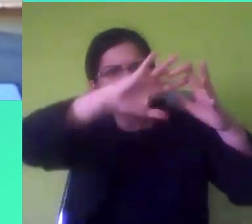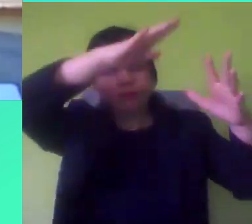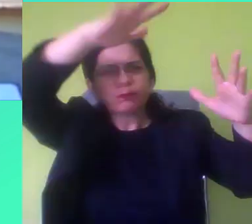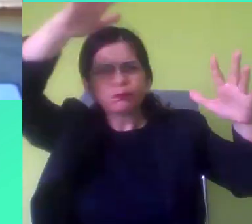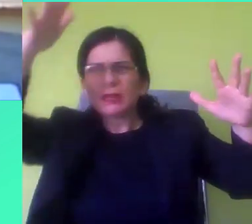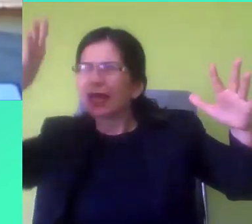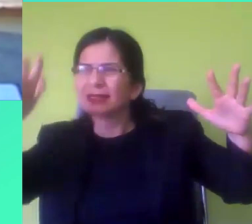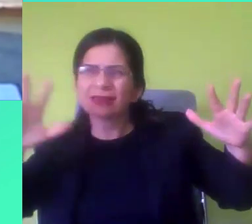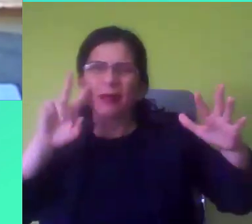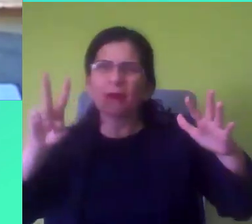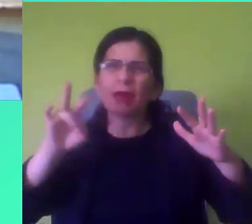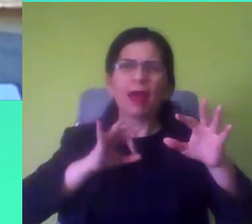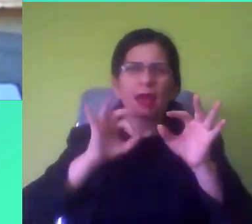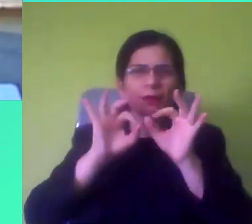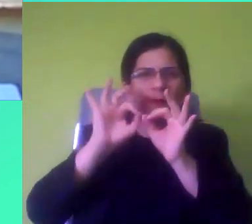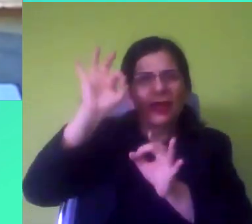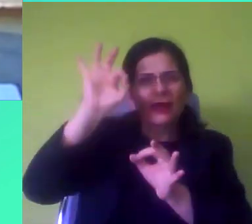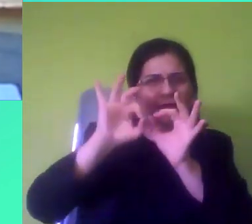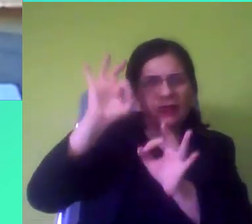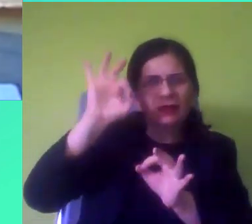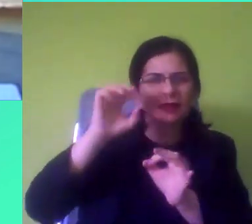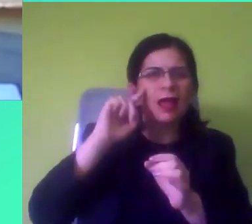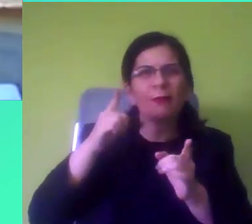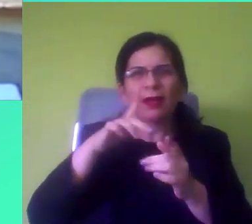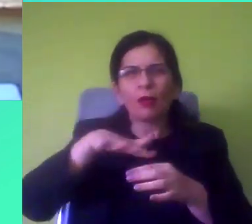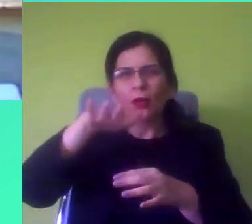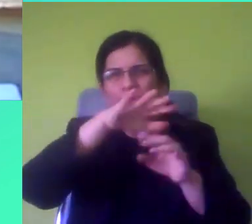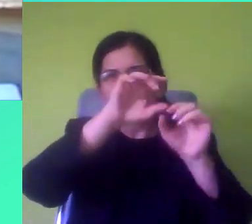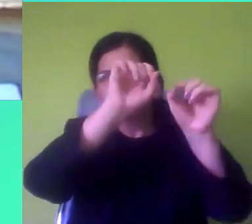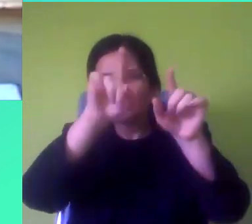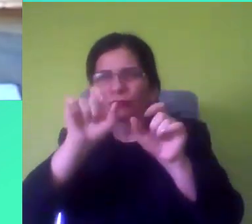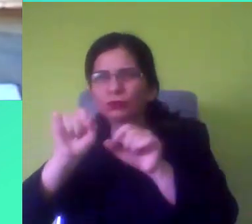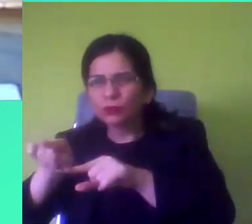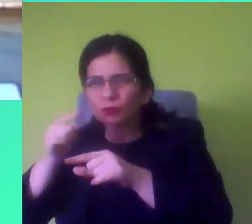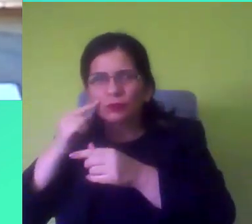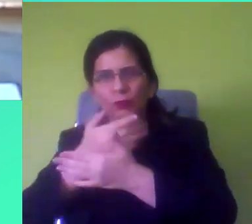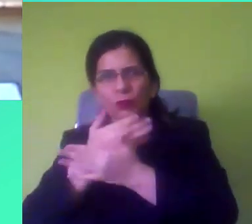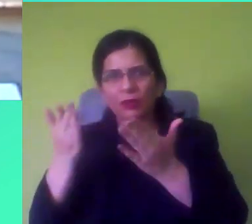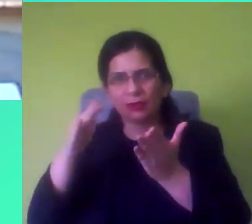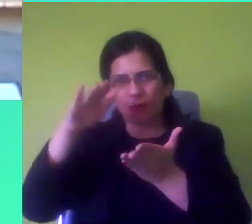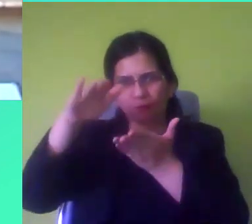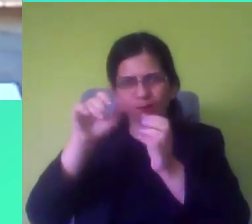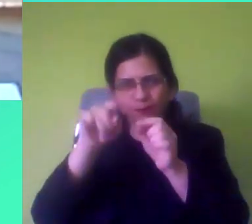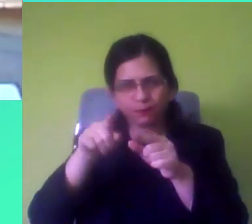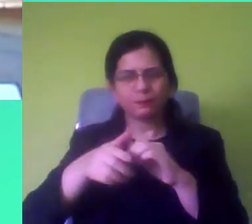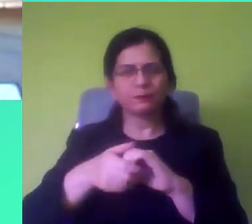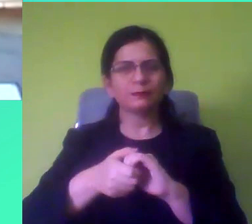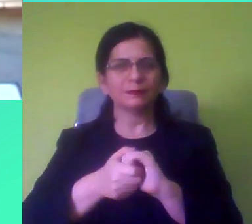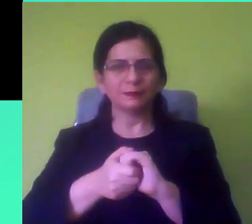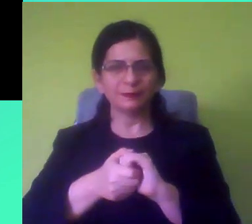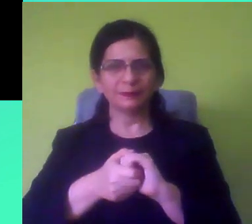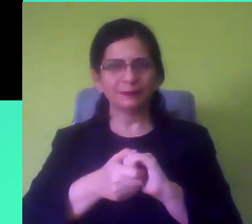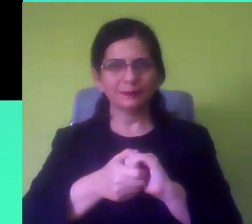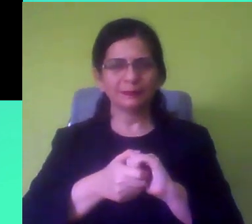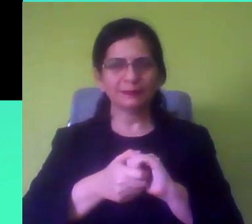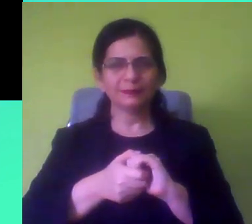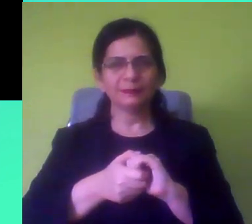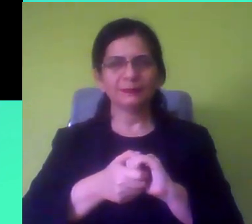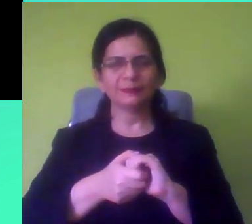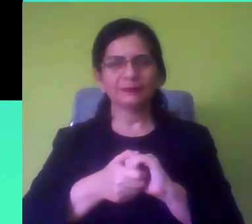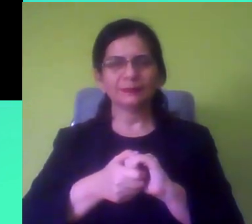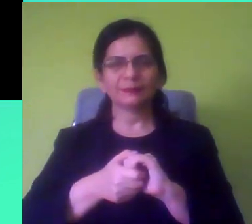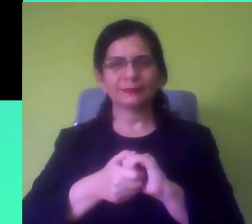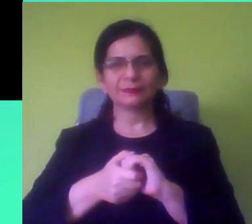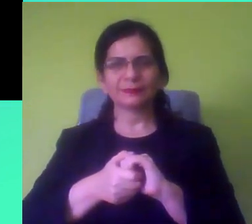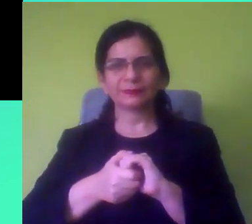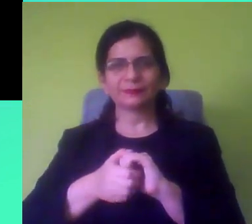cuánto crece o decrece un año con respecto al otro la zona de acumulación con respecto de la zona de ablación. A lo largo